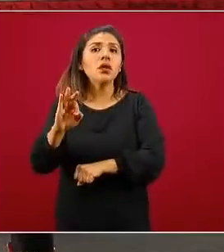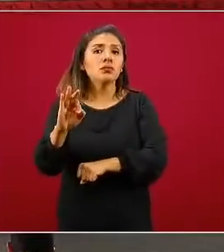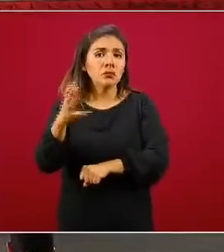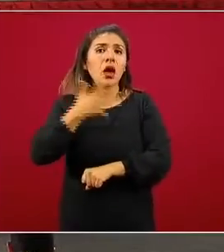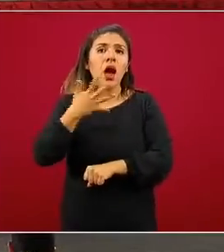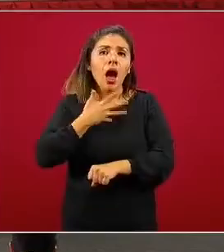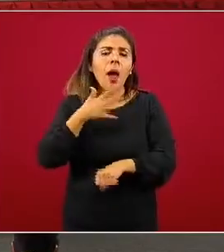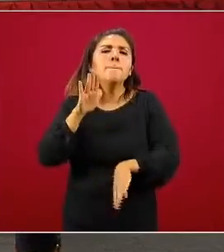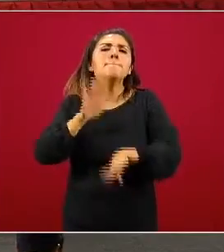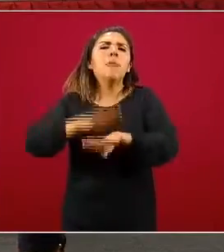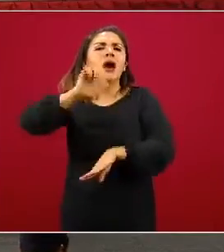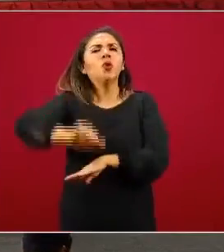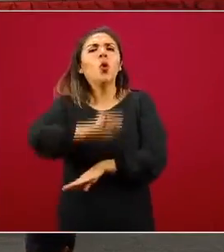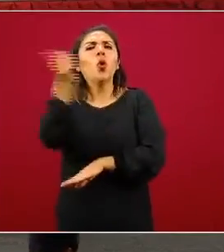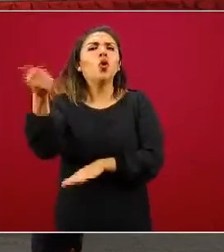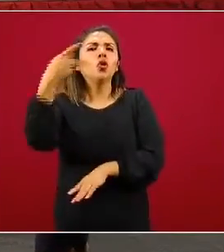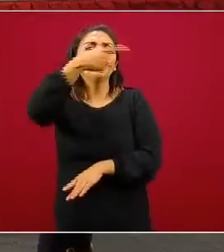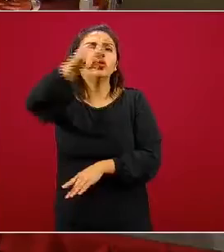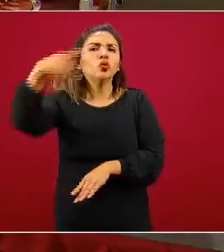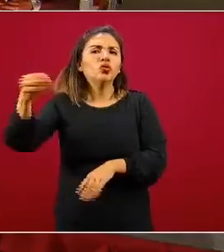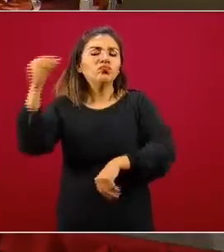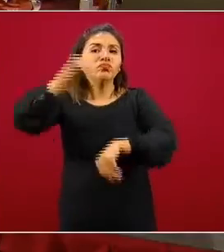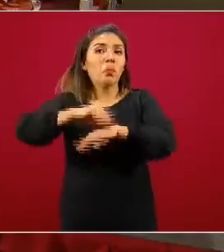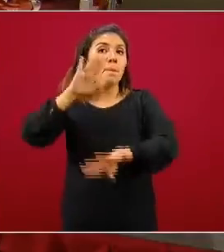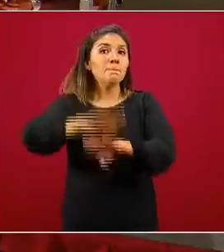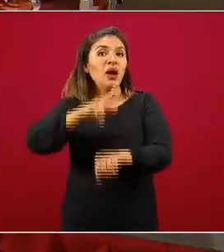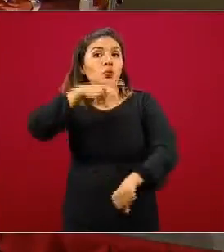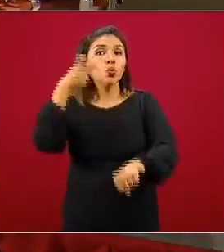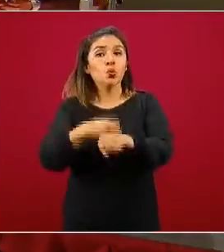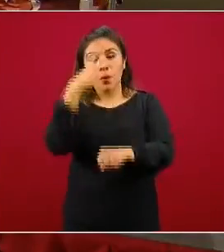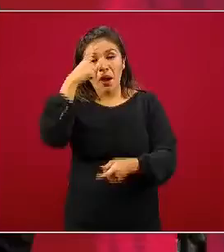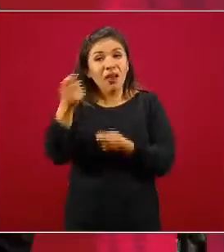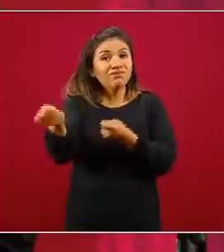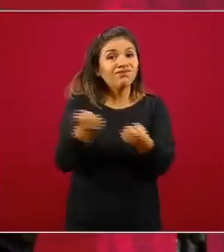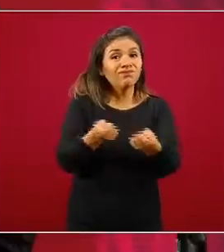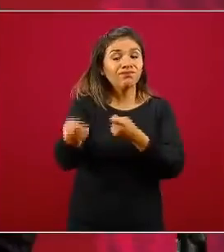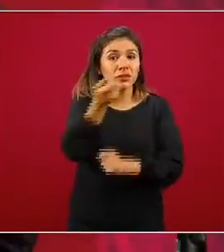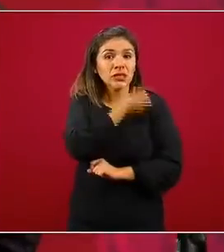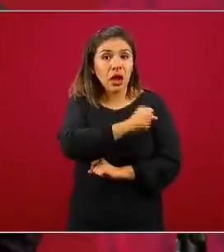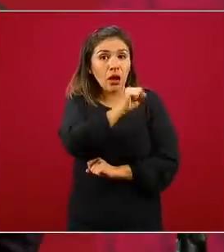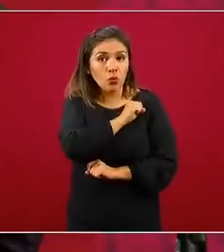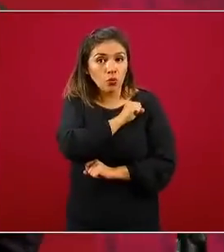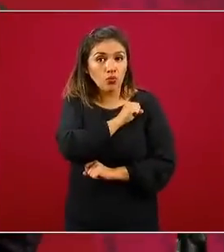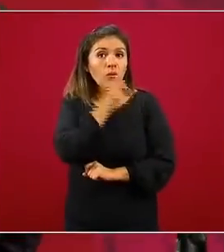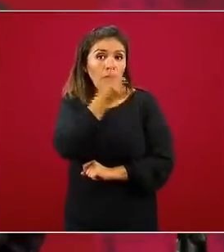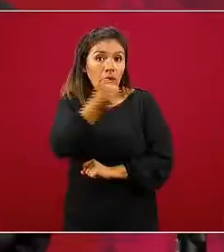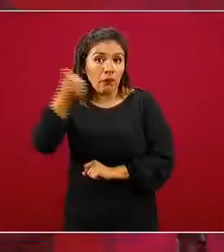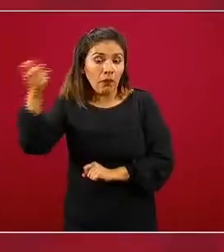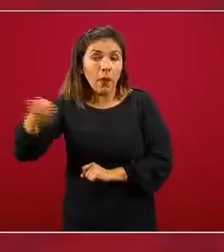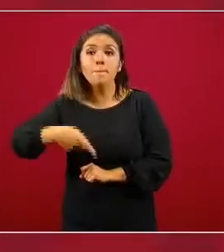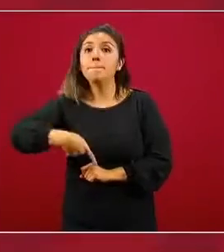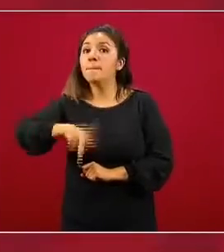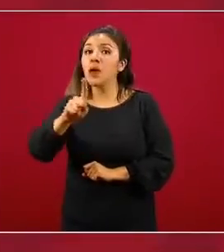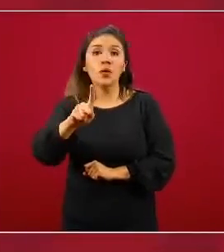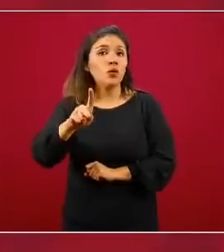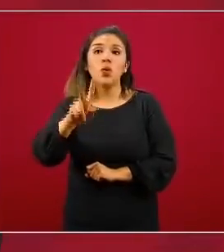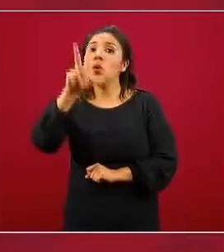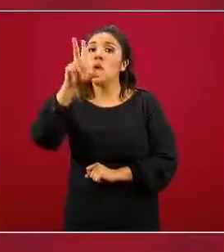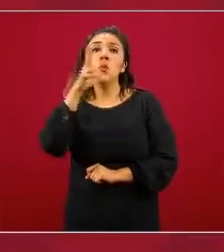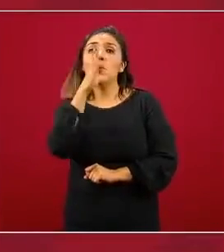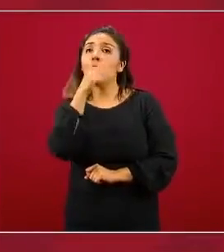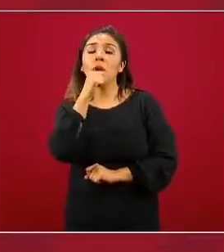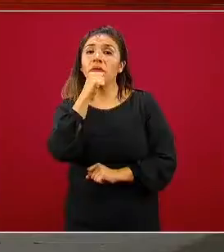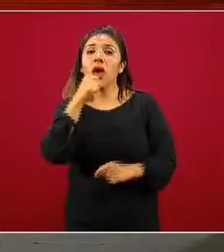disposiciones adicionales que hagan más estricta la regulación sanitaria o el manejo sanitario de la epidemia, pero no